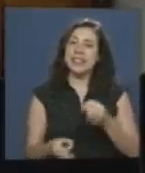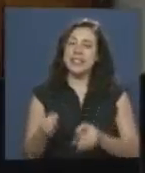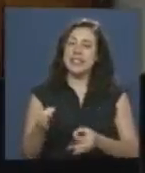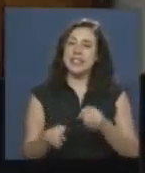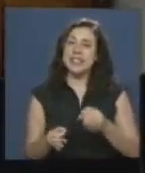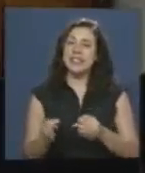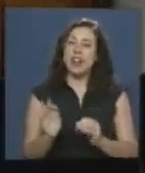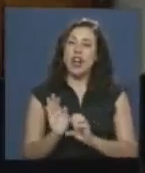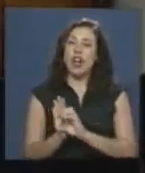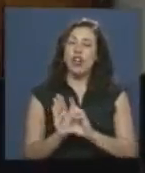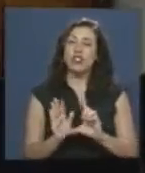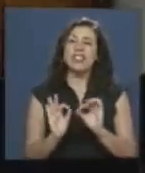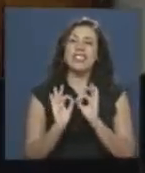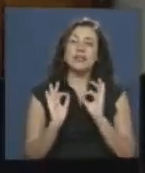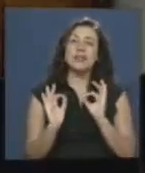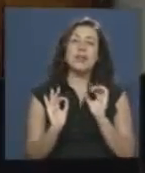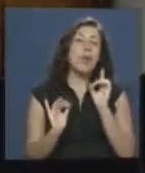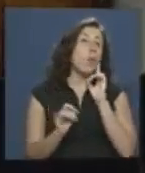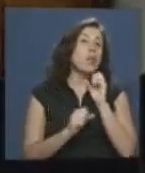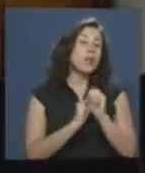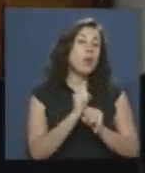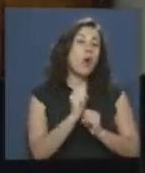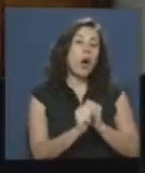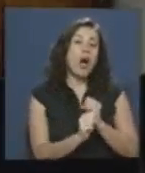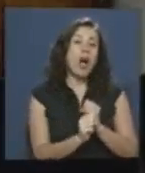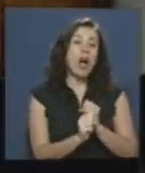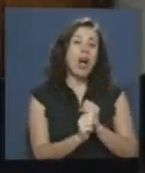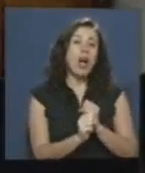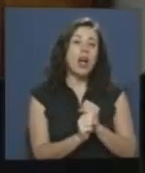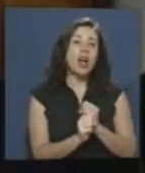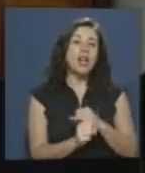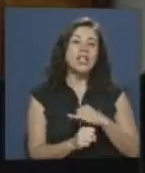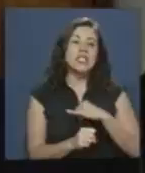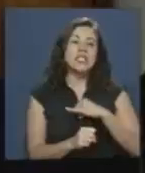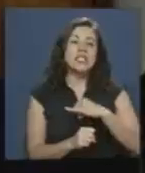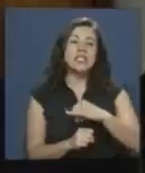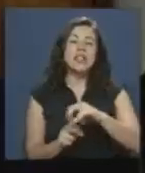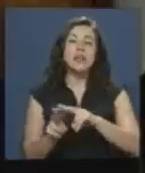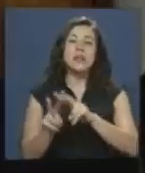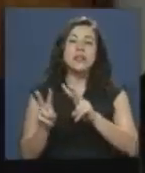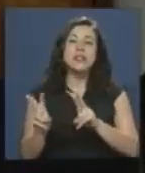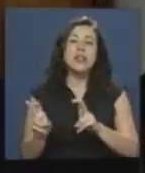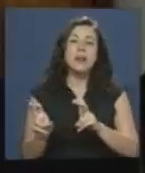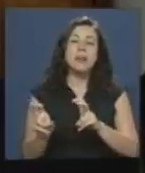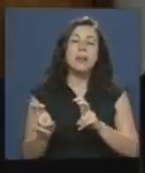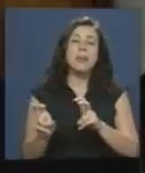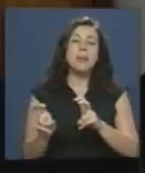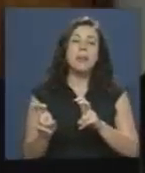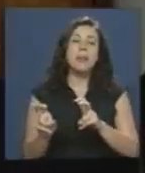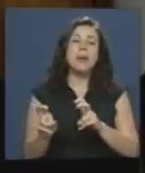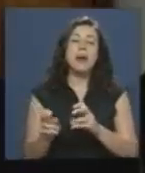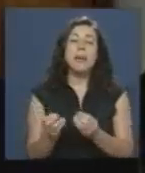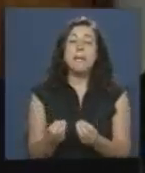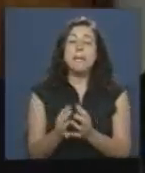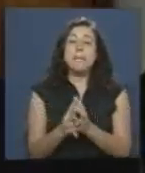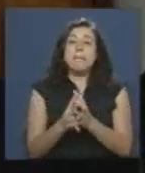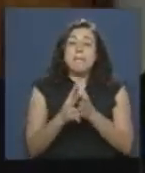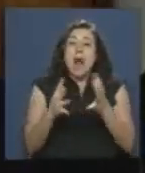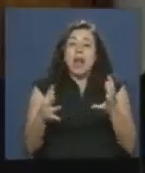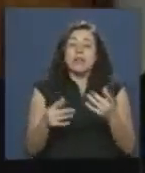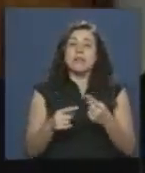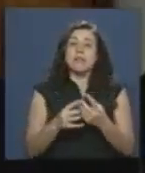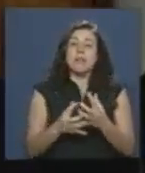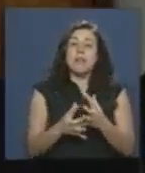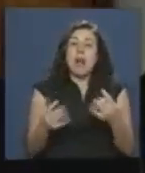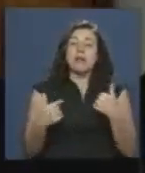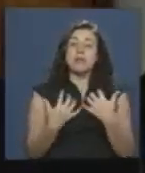Constitucional, particularmente en los últimos años, ha seguido una línea jurisprudencial tendiente a extralimitarse, a